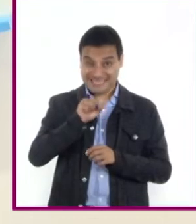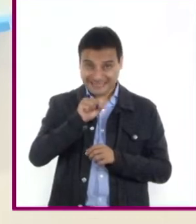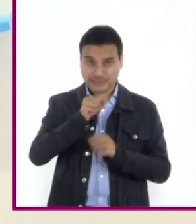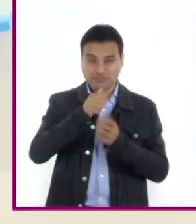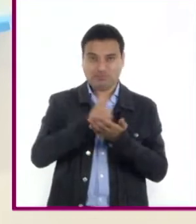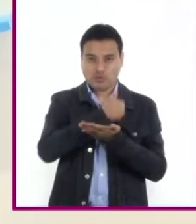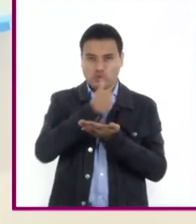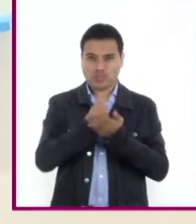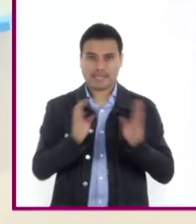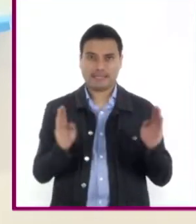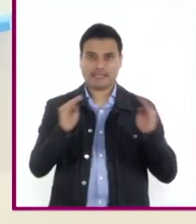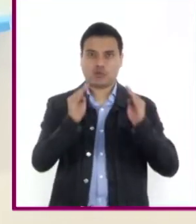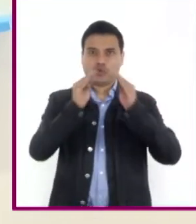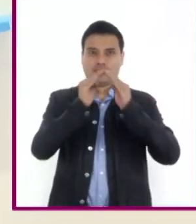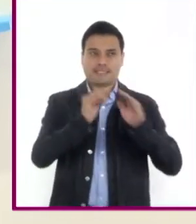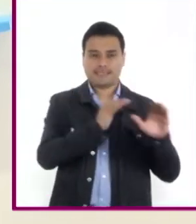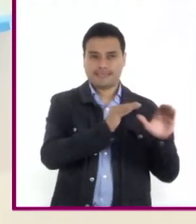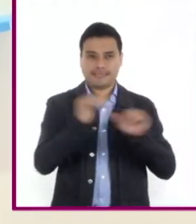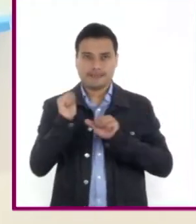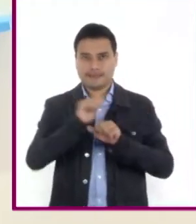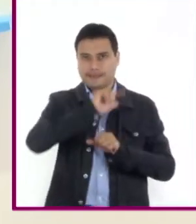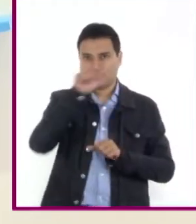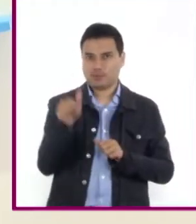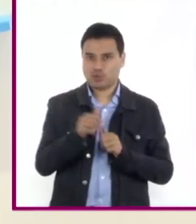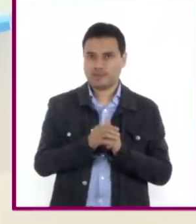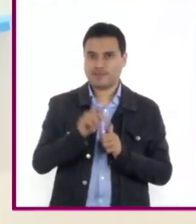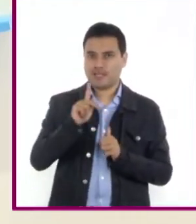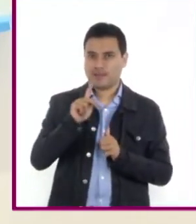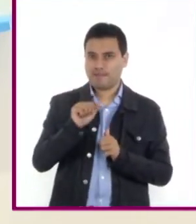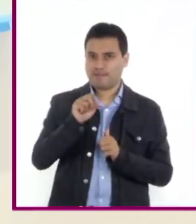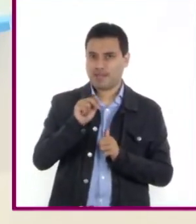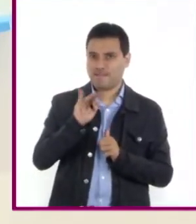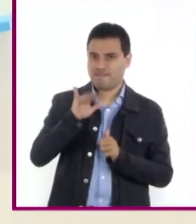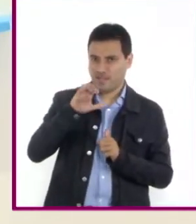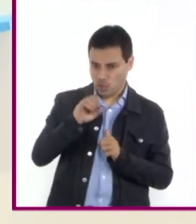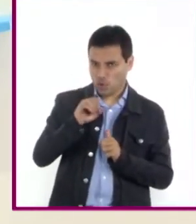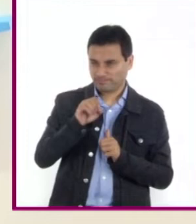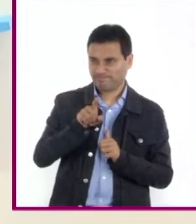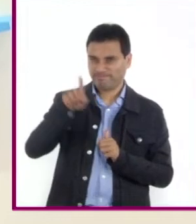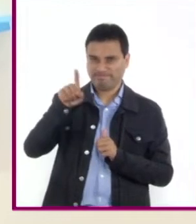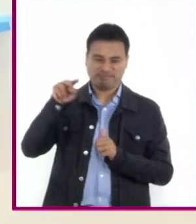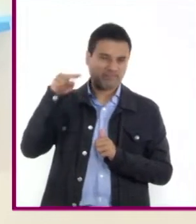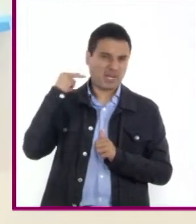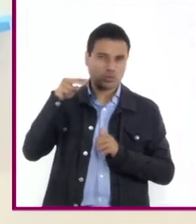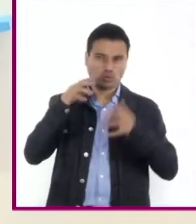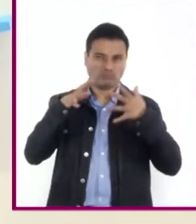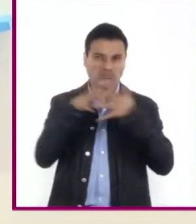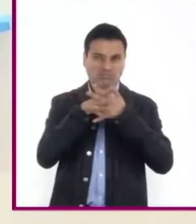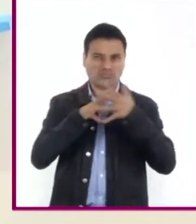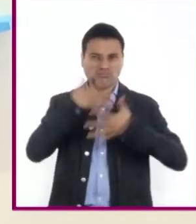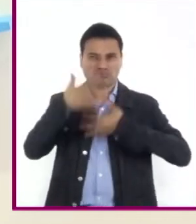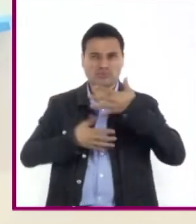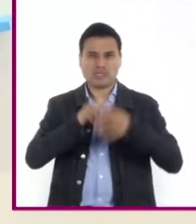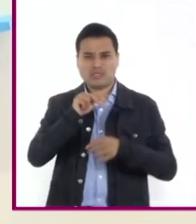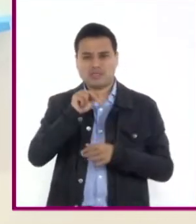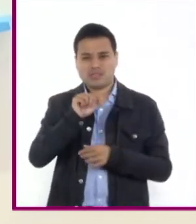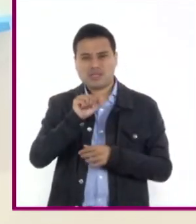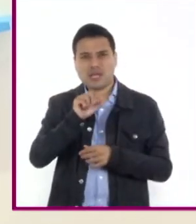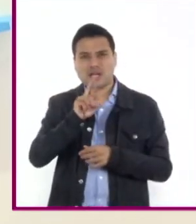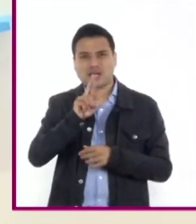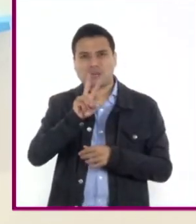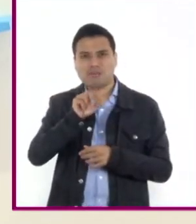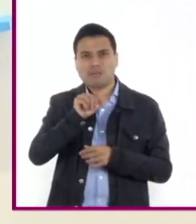la ciudad de Tenochtitlan para enfrentar a Pánfilo de Narváez en Veracruz. El objetivo de Narváez era someter